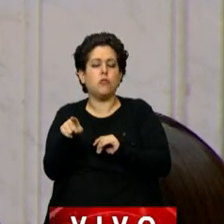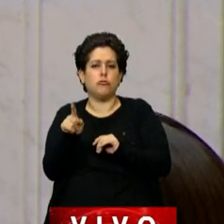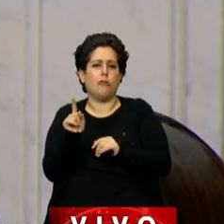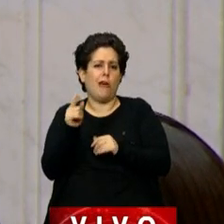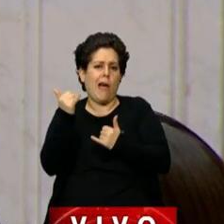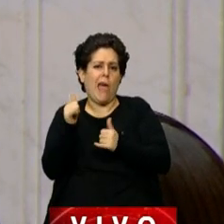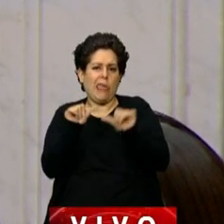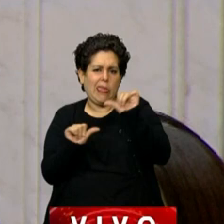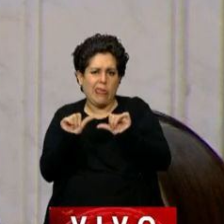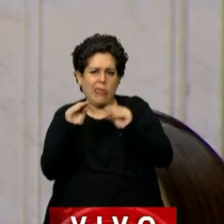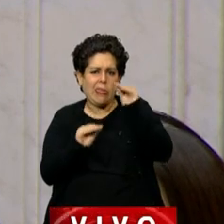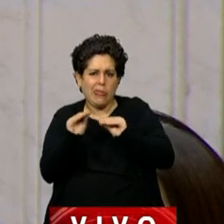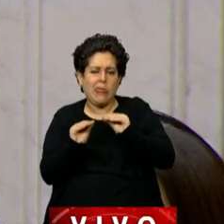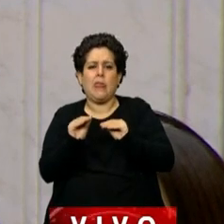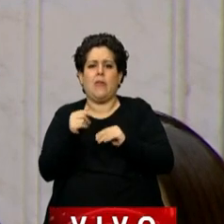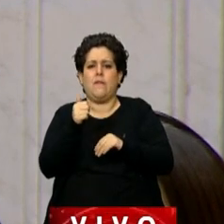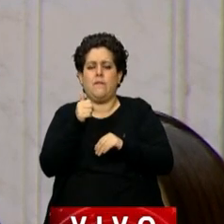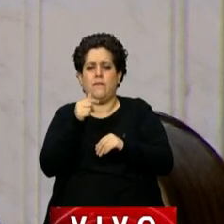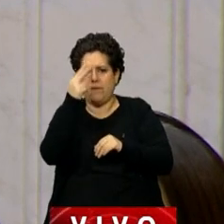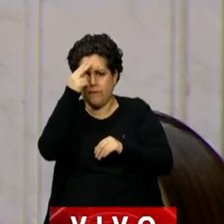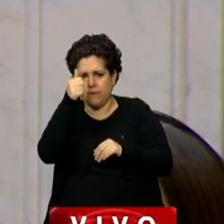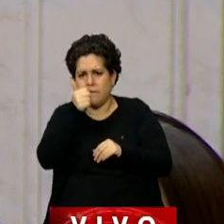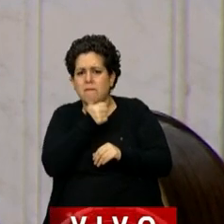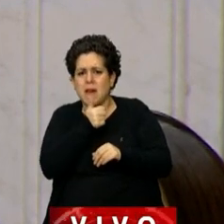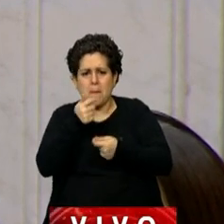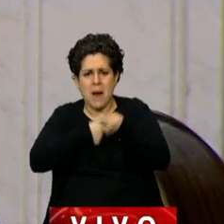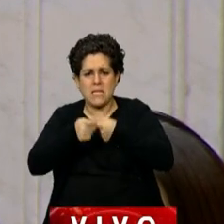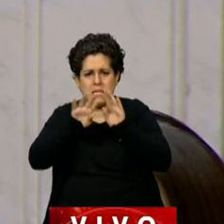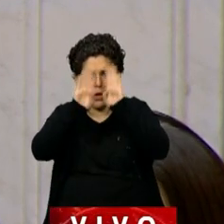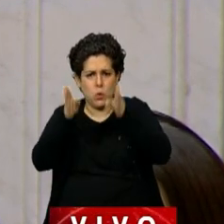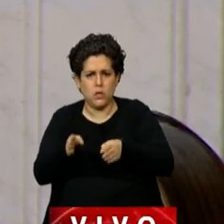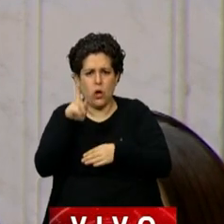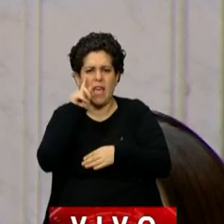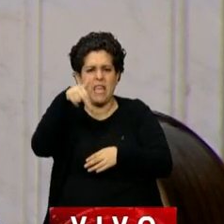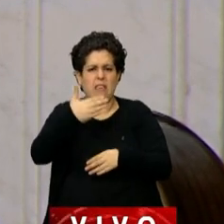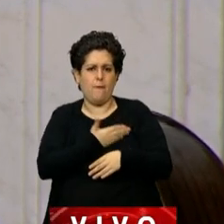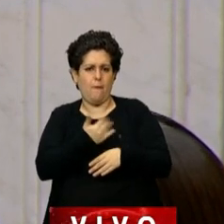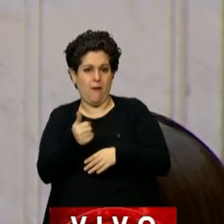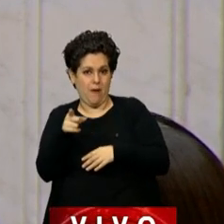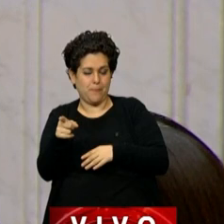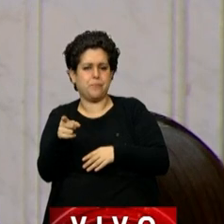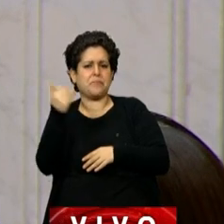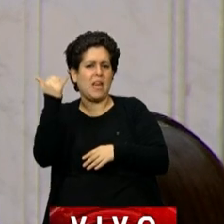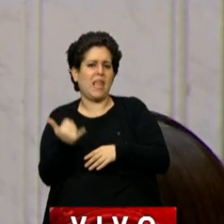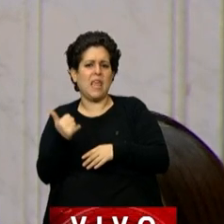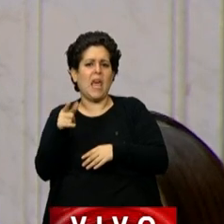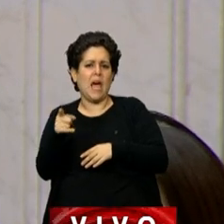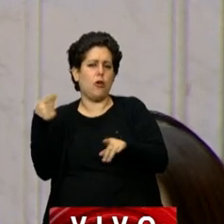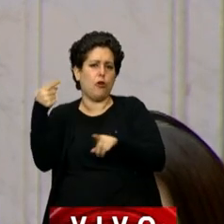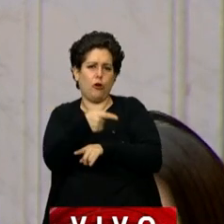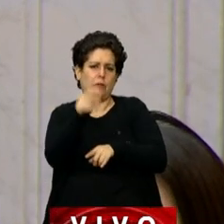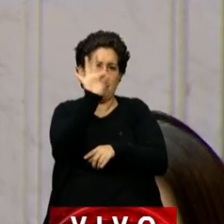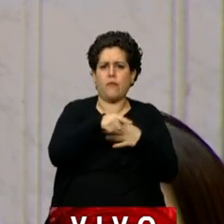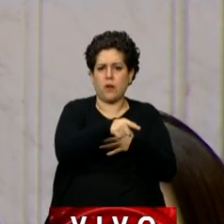incluyan ingredientes farmacéuticos activos, entre paréntesis IFA, que tengan actividad